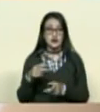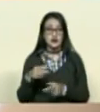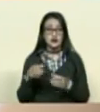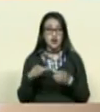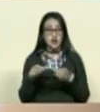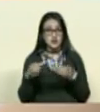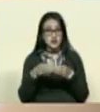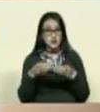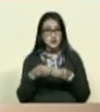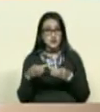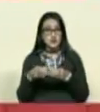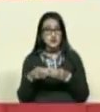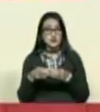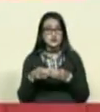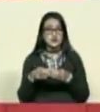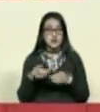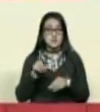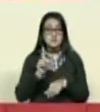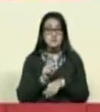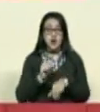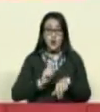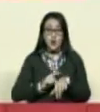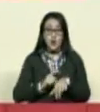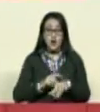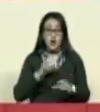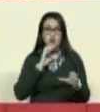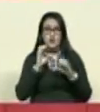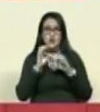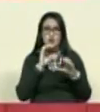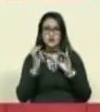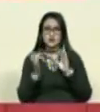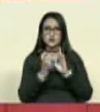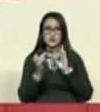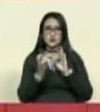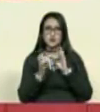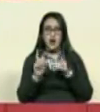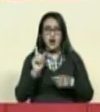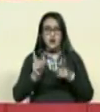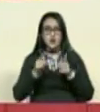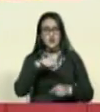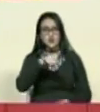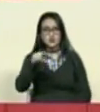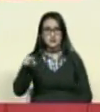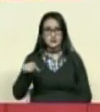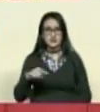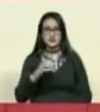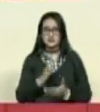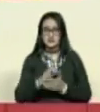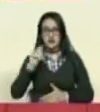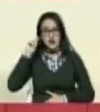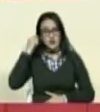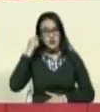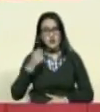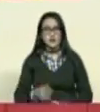principales y desde primera hora del día estuvimos comunicándonos con algunos de ustedes, pero siempre recuerdo